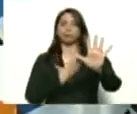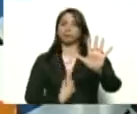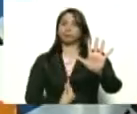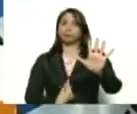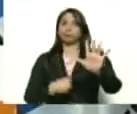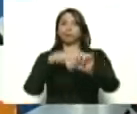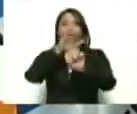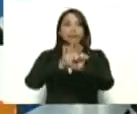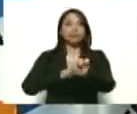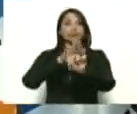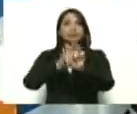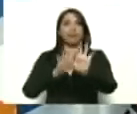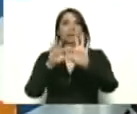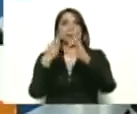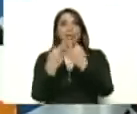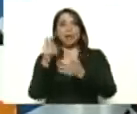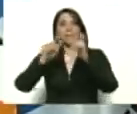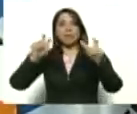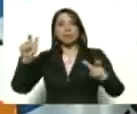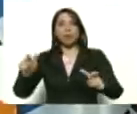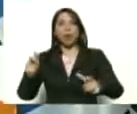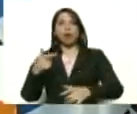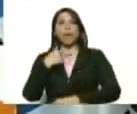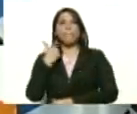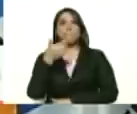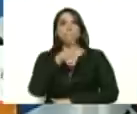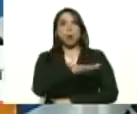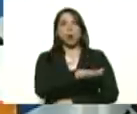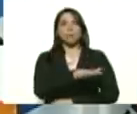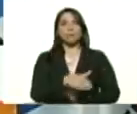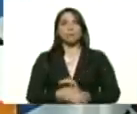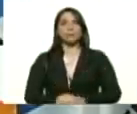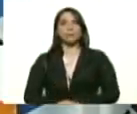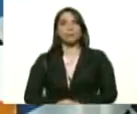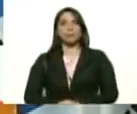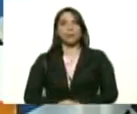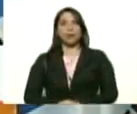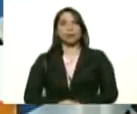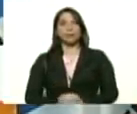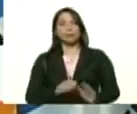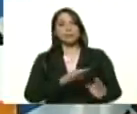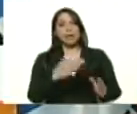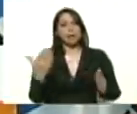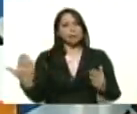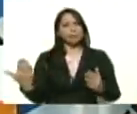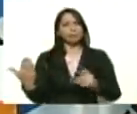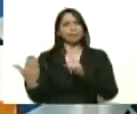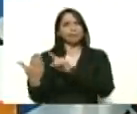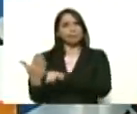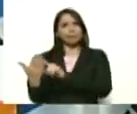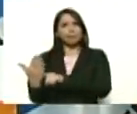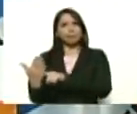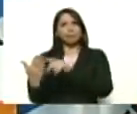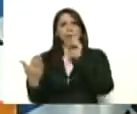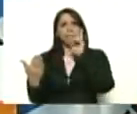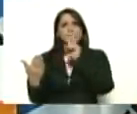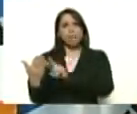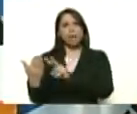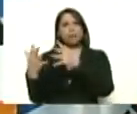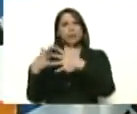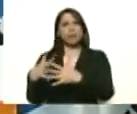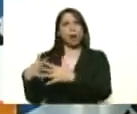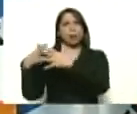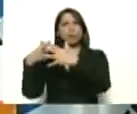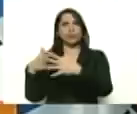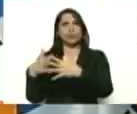familiares de los mismos. El otro lado de la moneda, vemos Estados Unidos de América, lamentamos esta tragedia. Esto